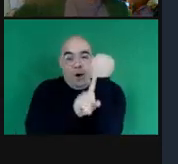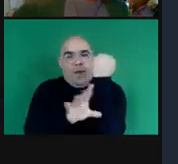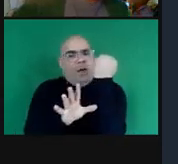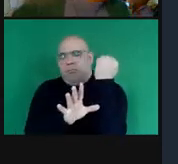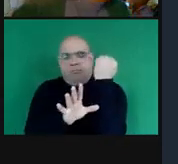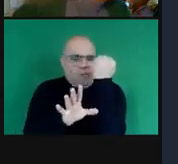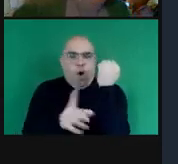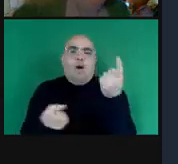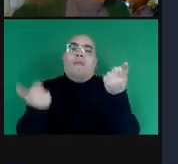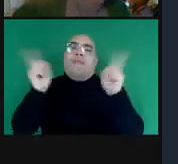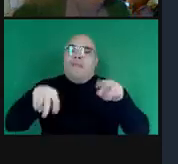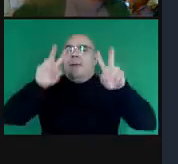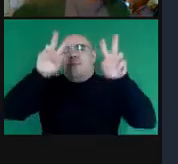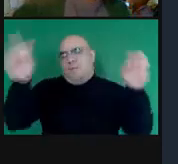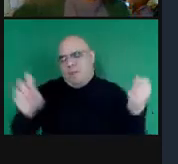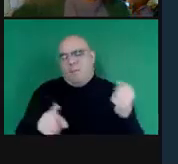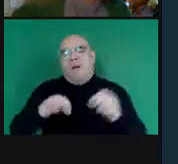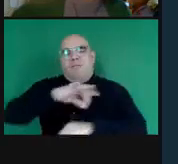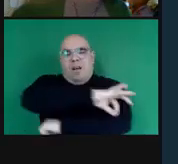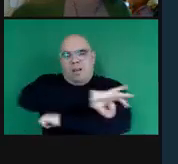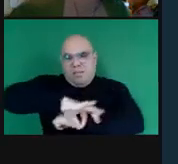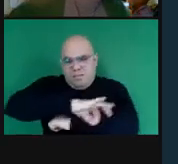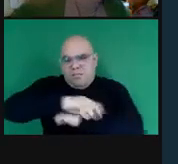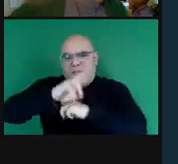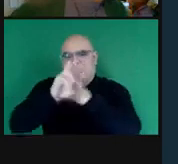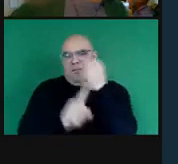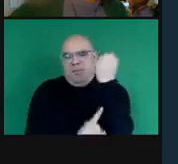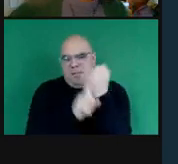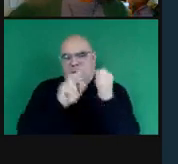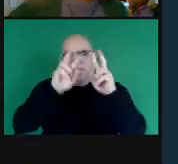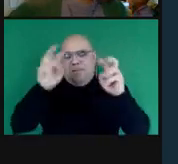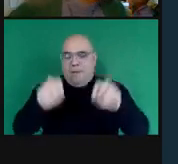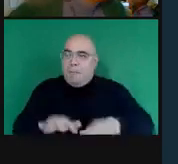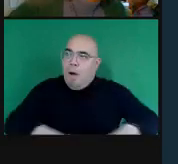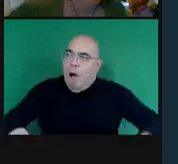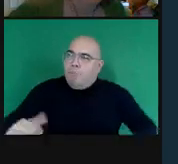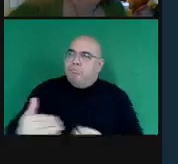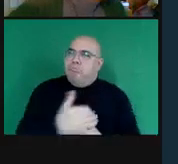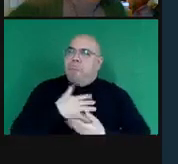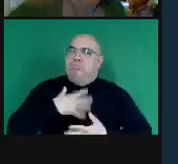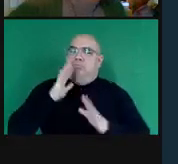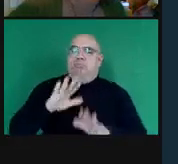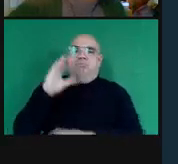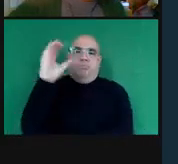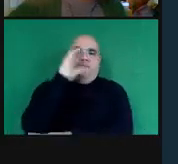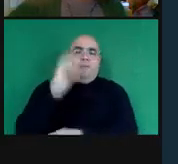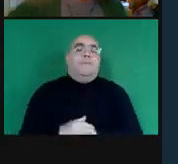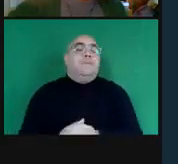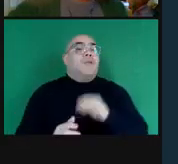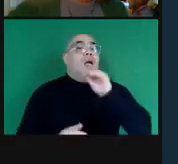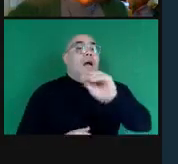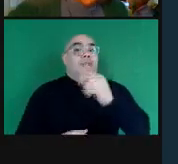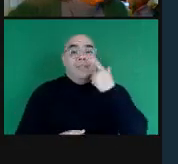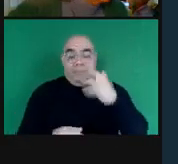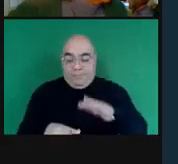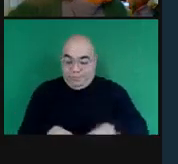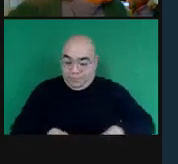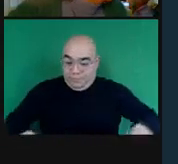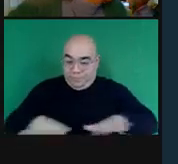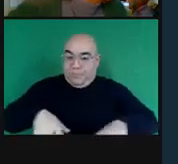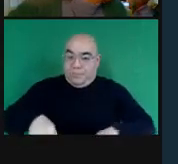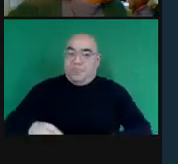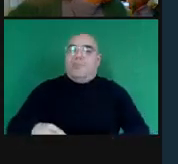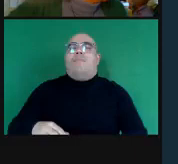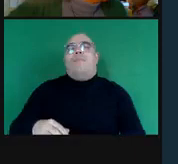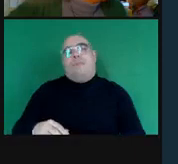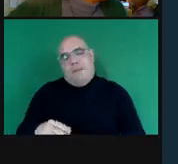la arquitectura valoramos el campus como patrimonio cultural colombiano. En el campus encontramos el resultado de la